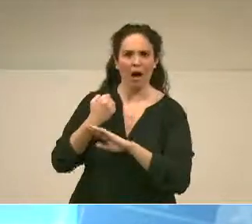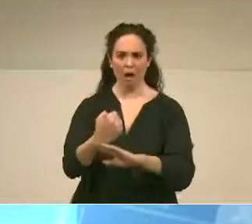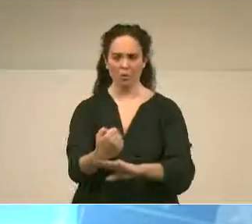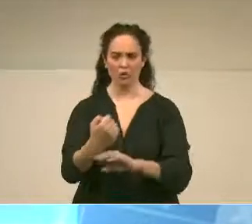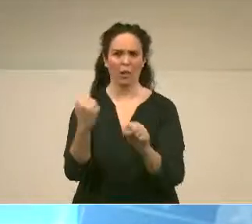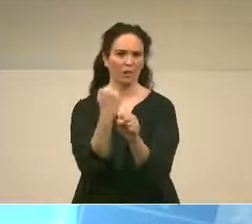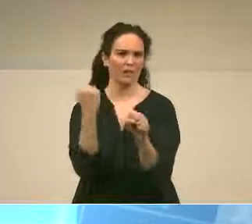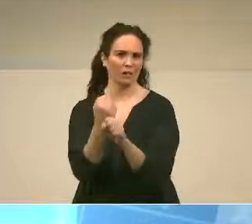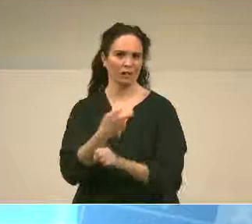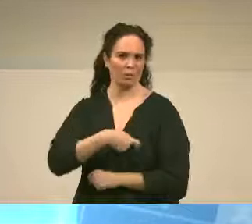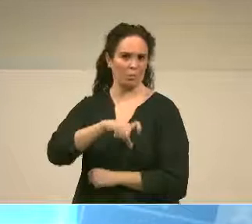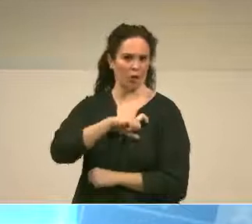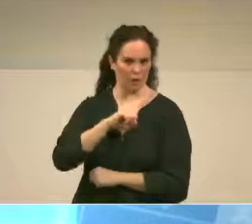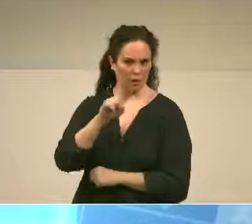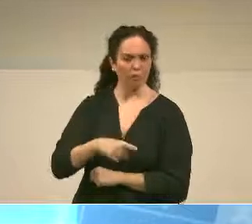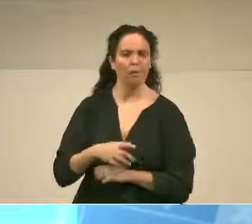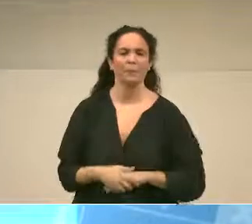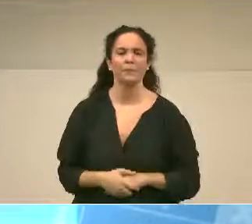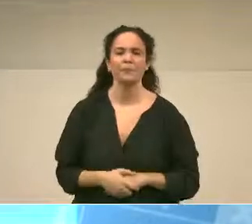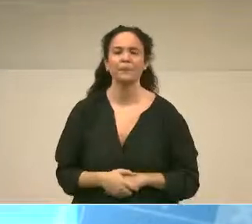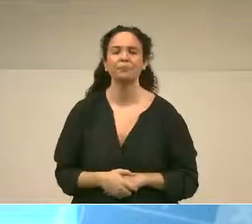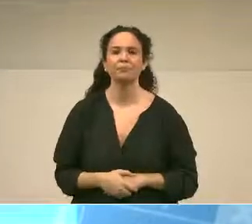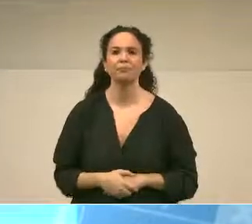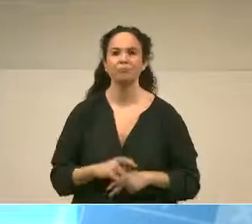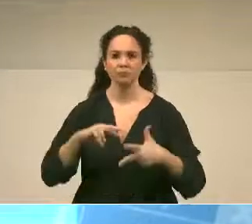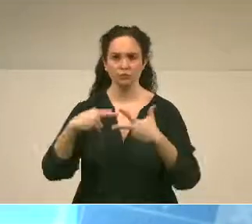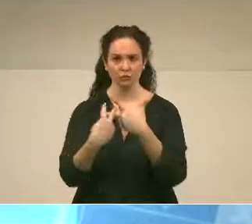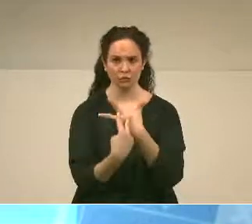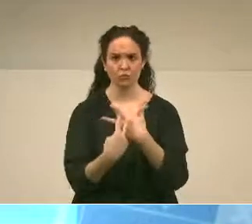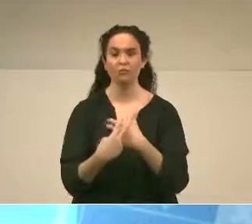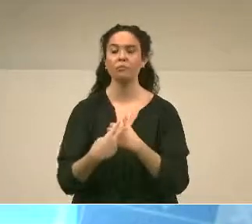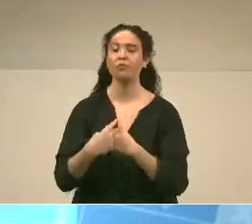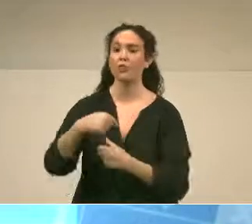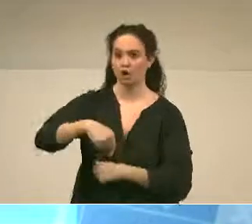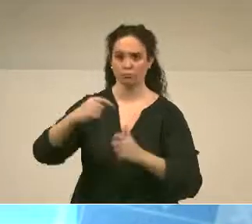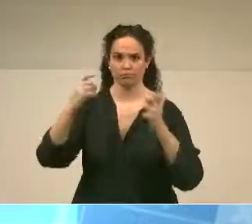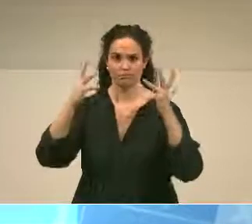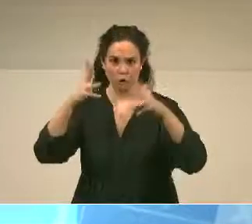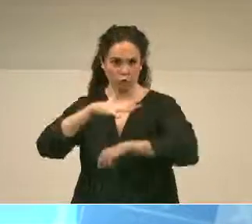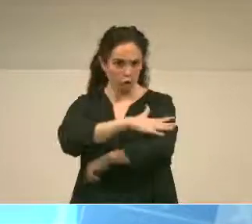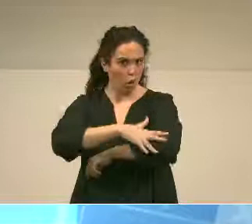labores policiales. Gobernuaren gaurko oneritziarekin martxan